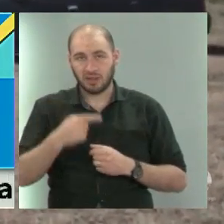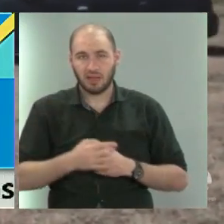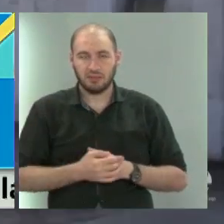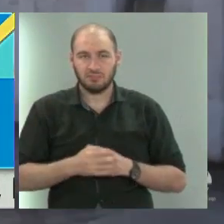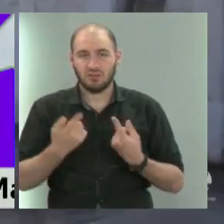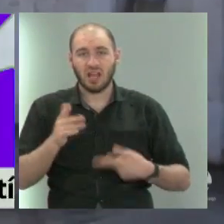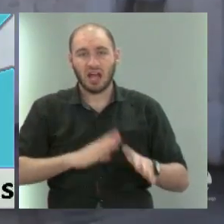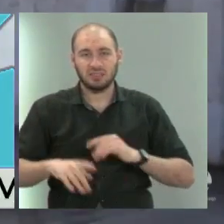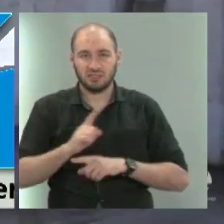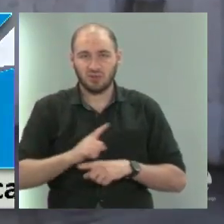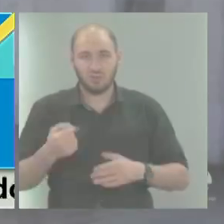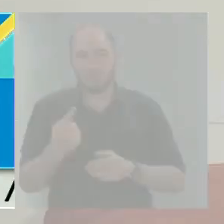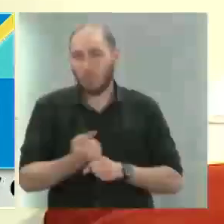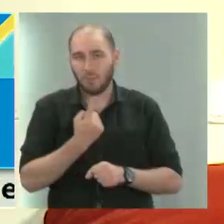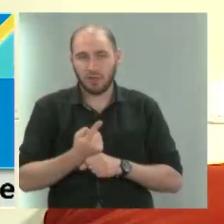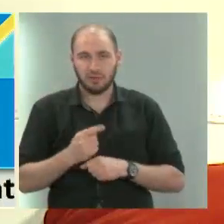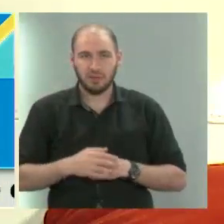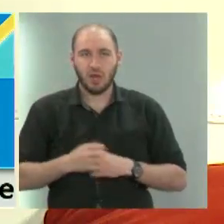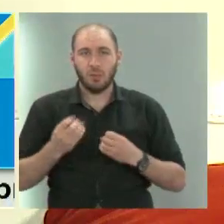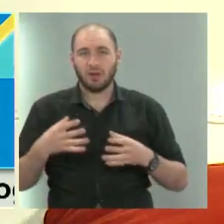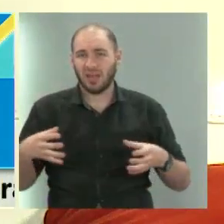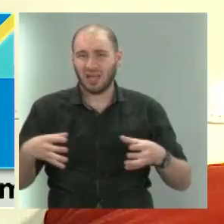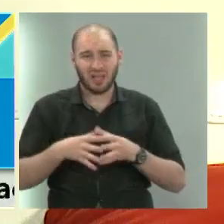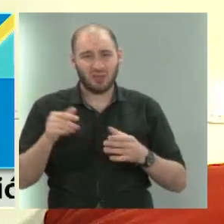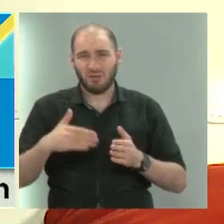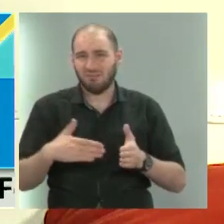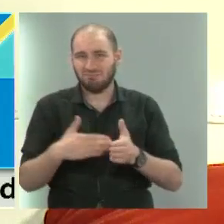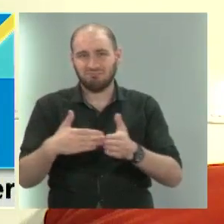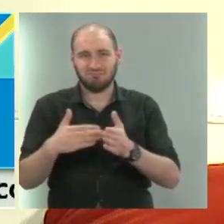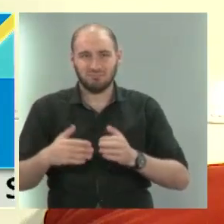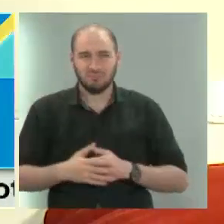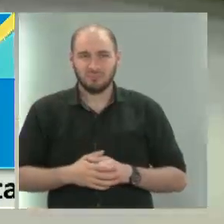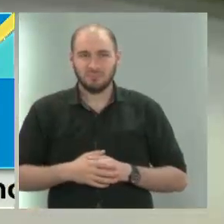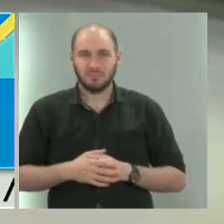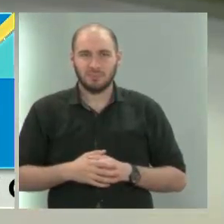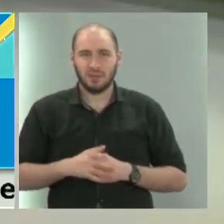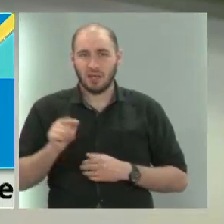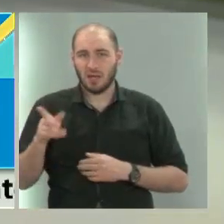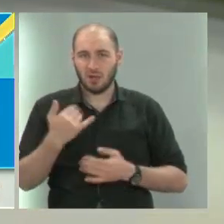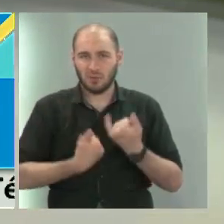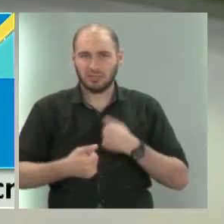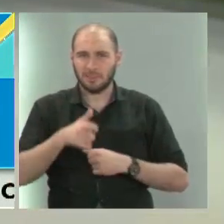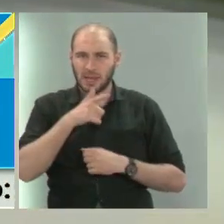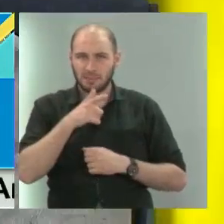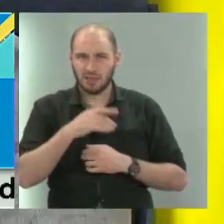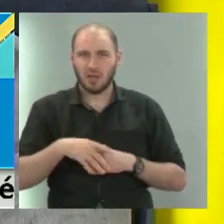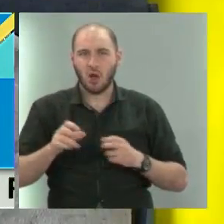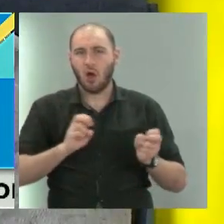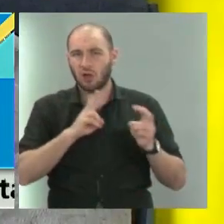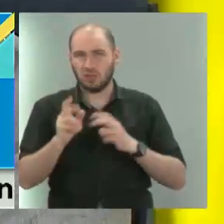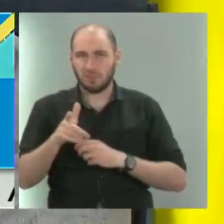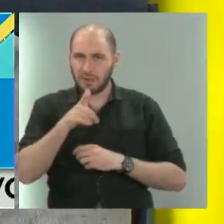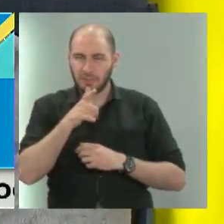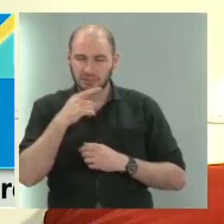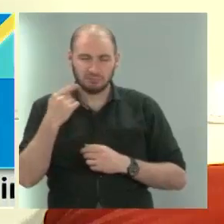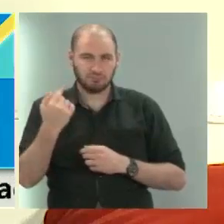no haciendo o no pudiendo hacer, ¿no? Porque el mismo sistema los limita. Hugo dijo algo que para mí es otra de las cosas que yo